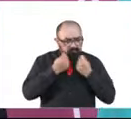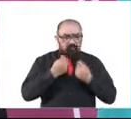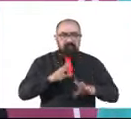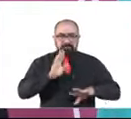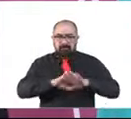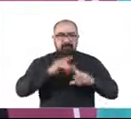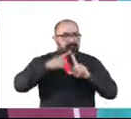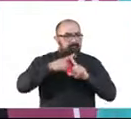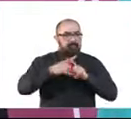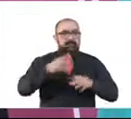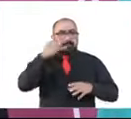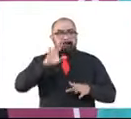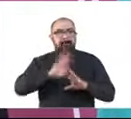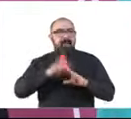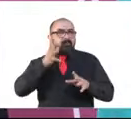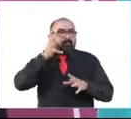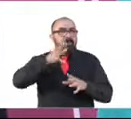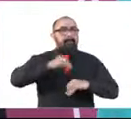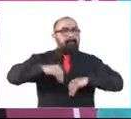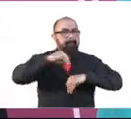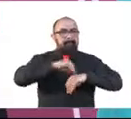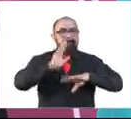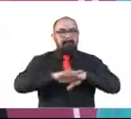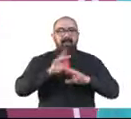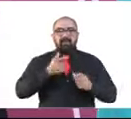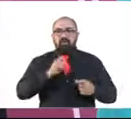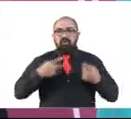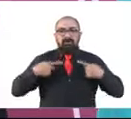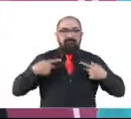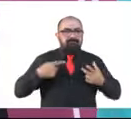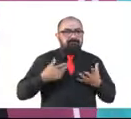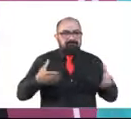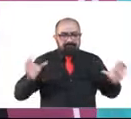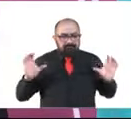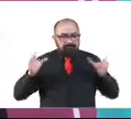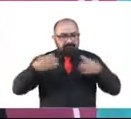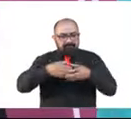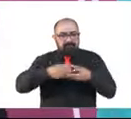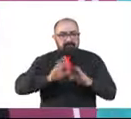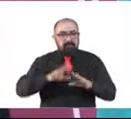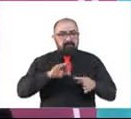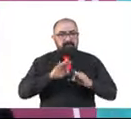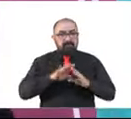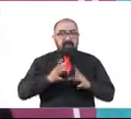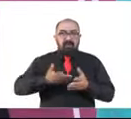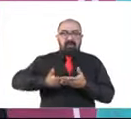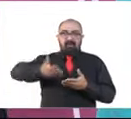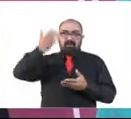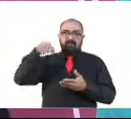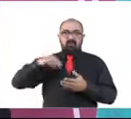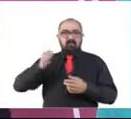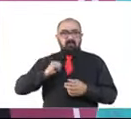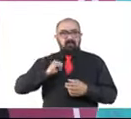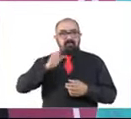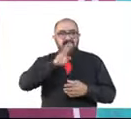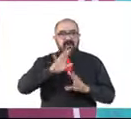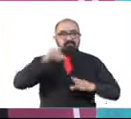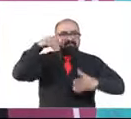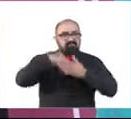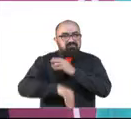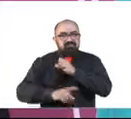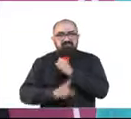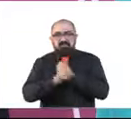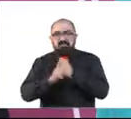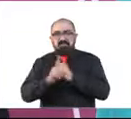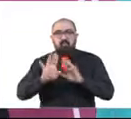la capacidad como país, como sociedad, de revertir mucho de lo que se cierne como una desgracia